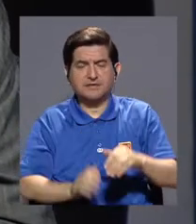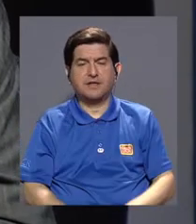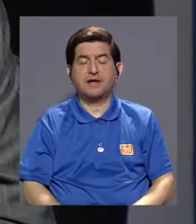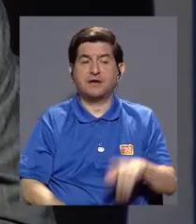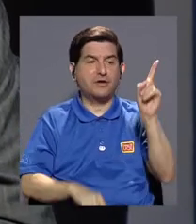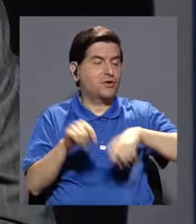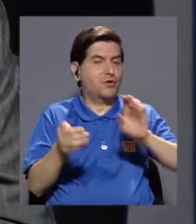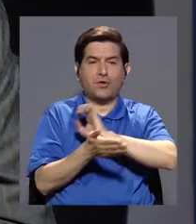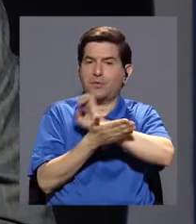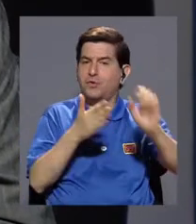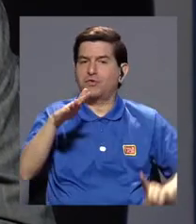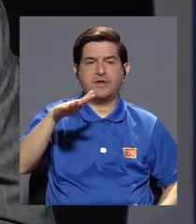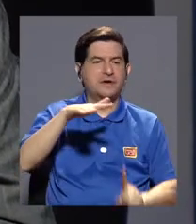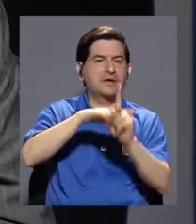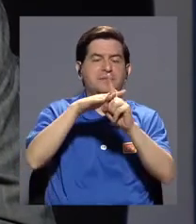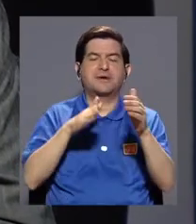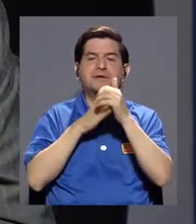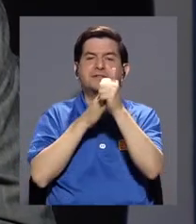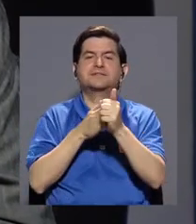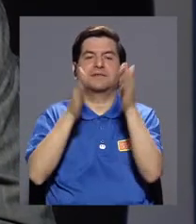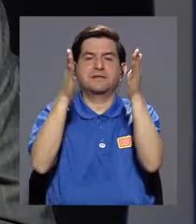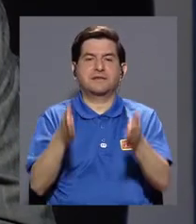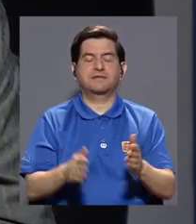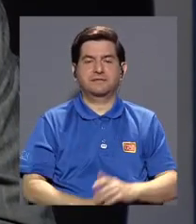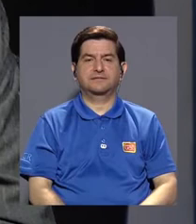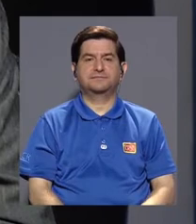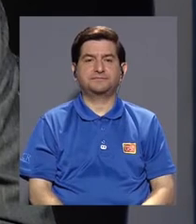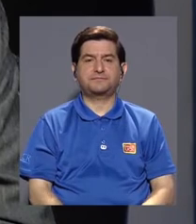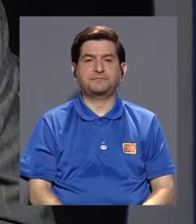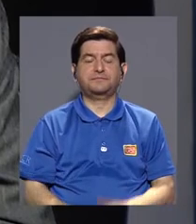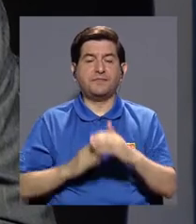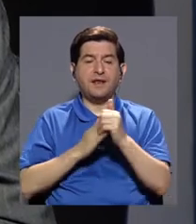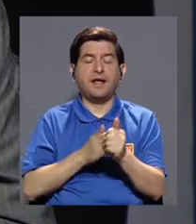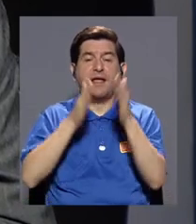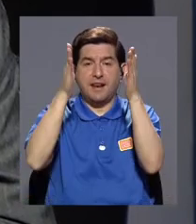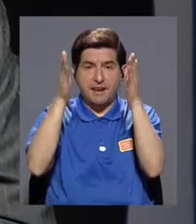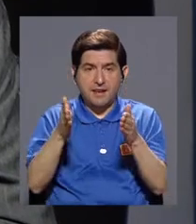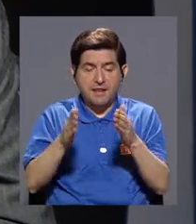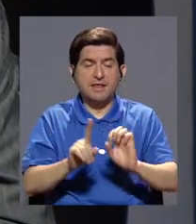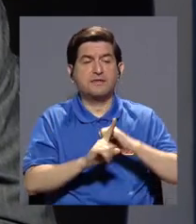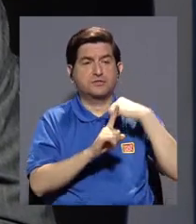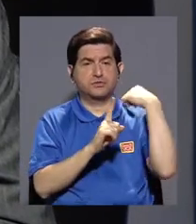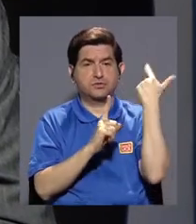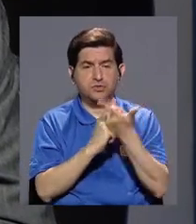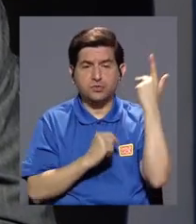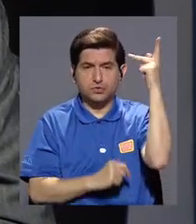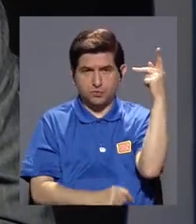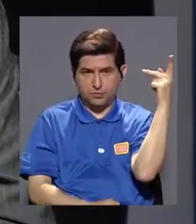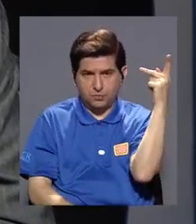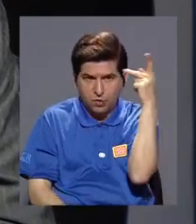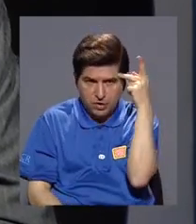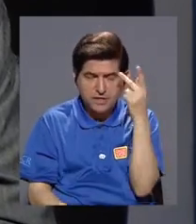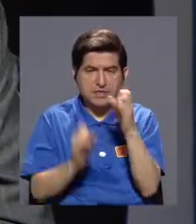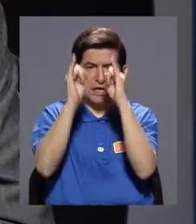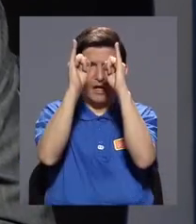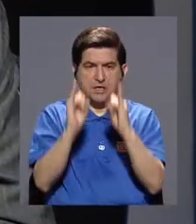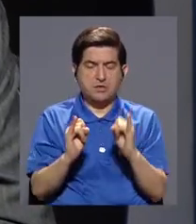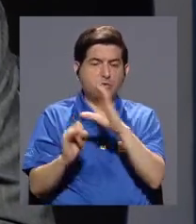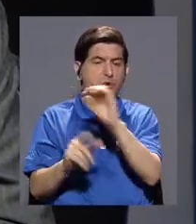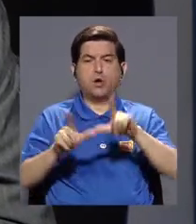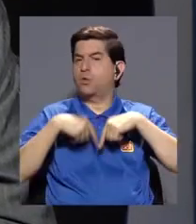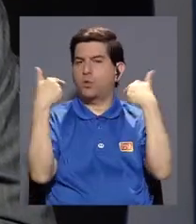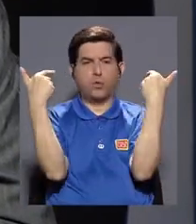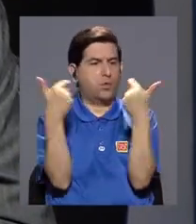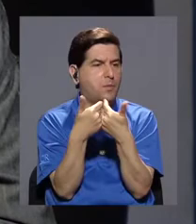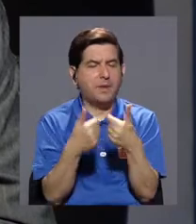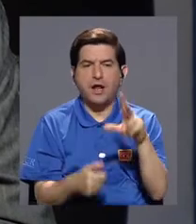sea inevitable que surjan liderazgos. El liderazgo social, político, individual o